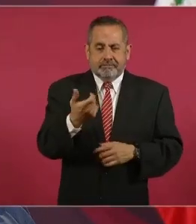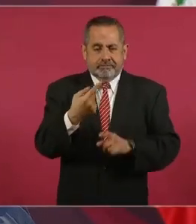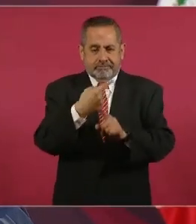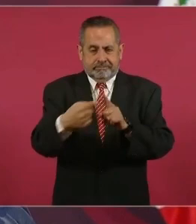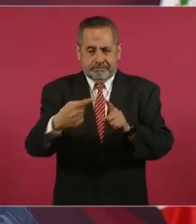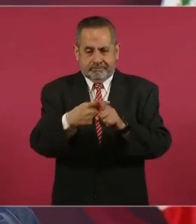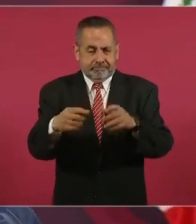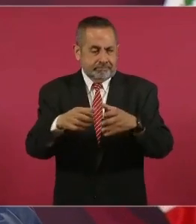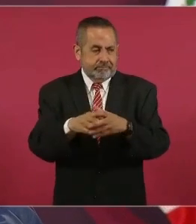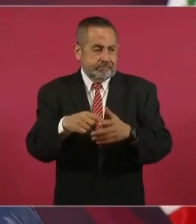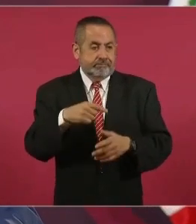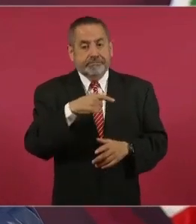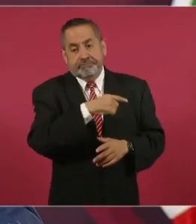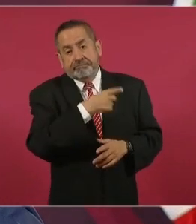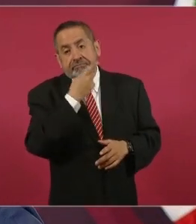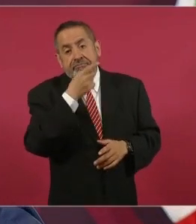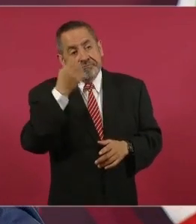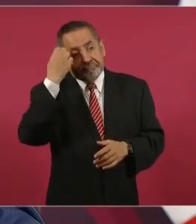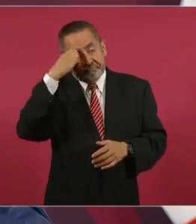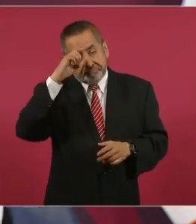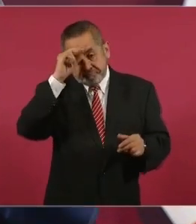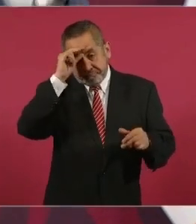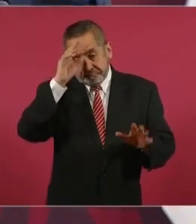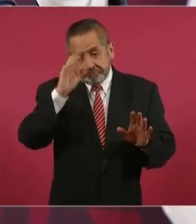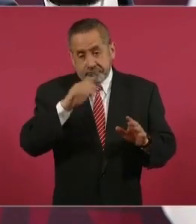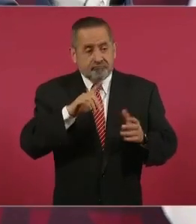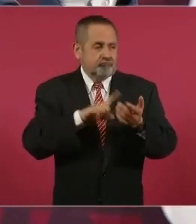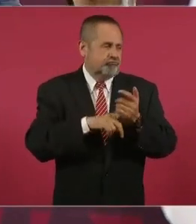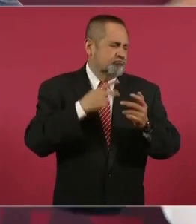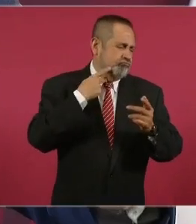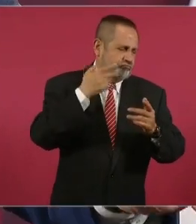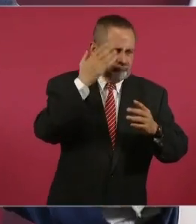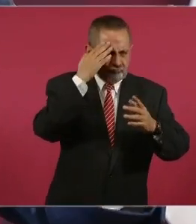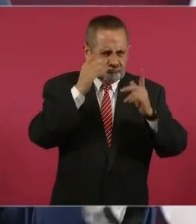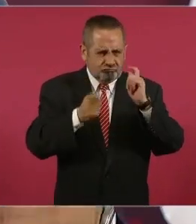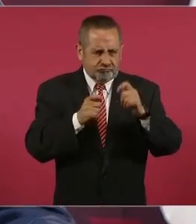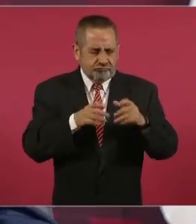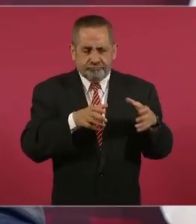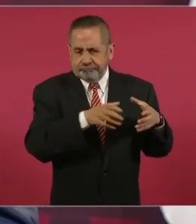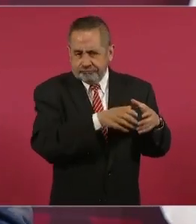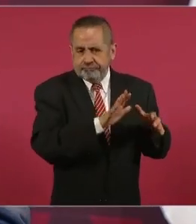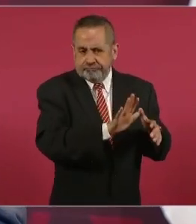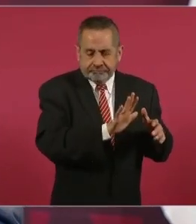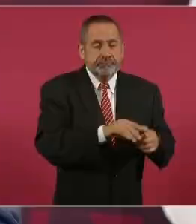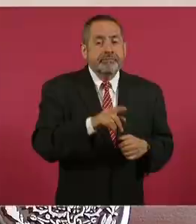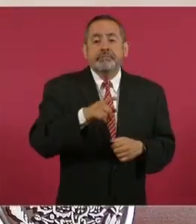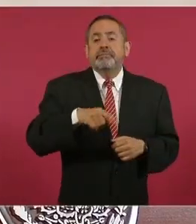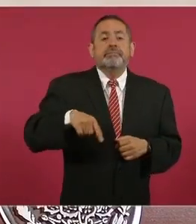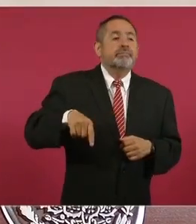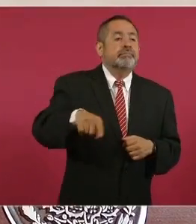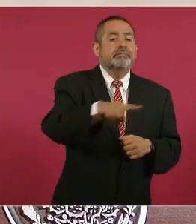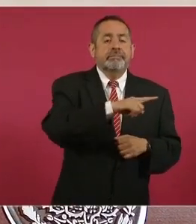de los expertos y de los políticos de derecha